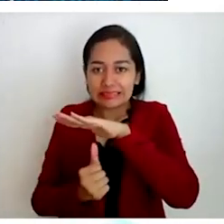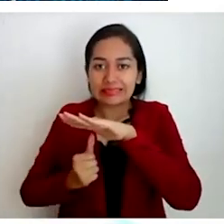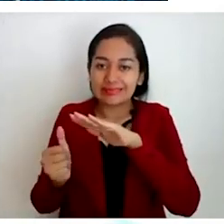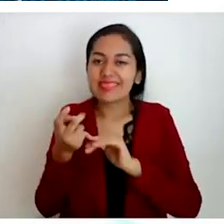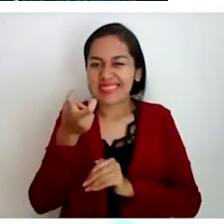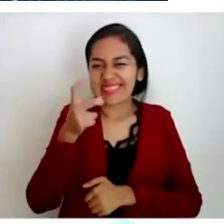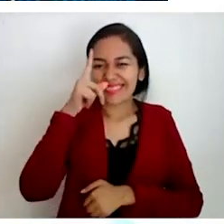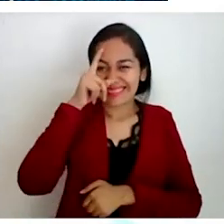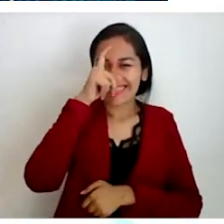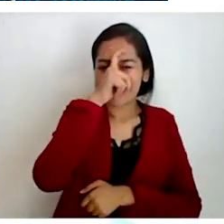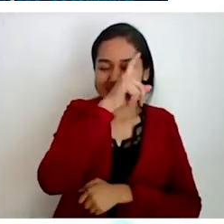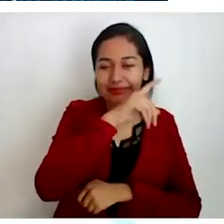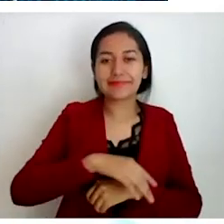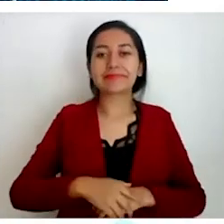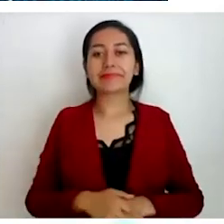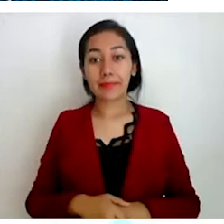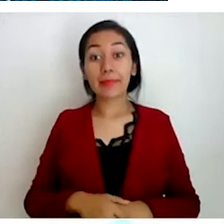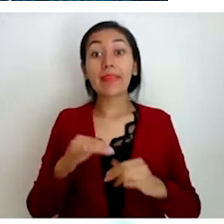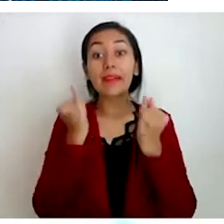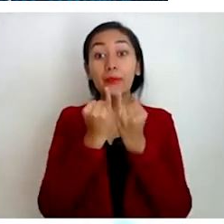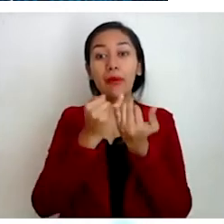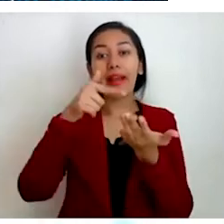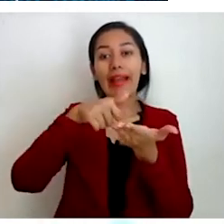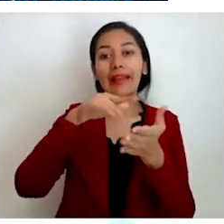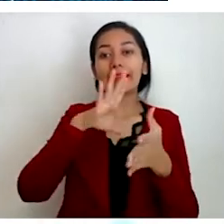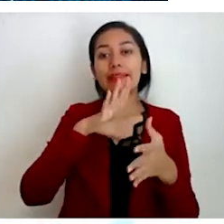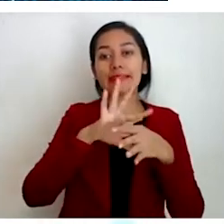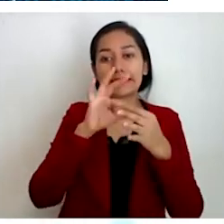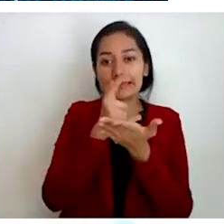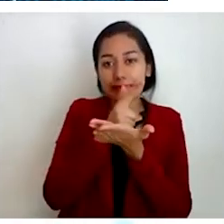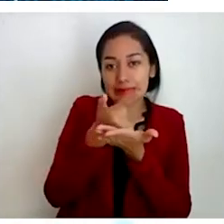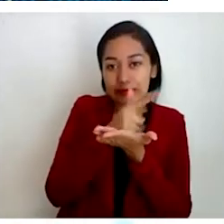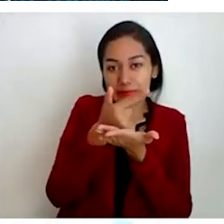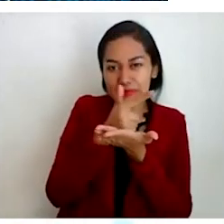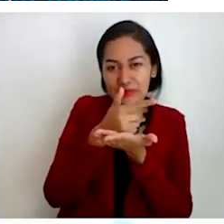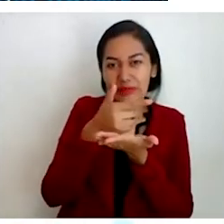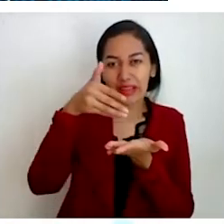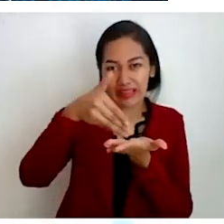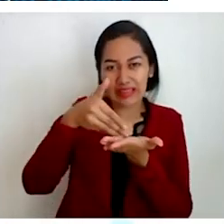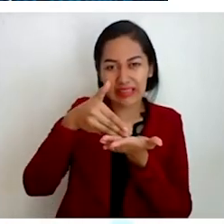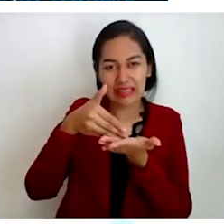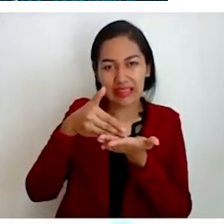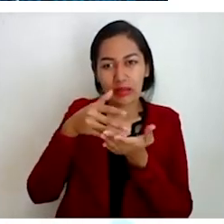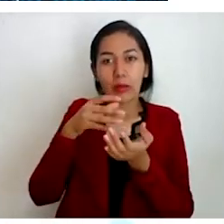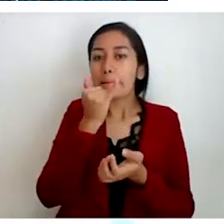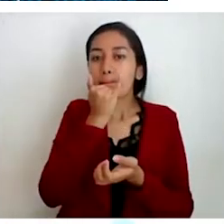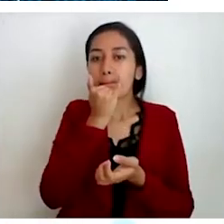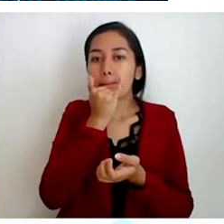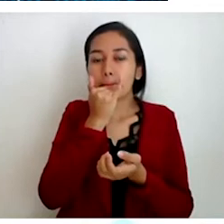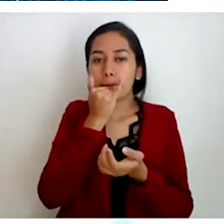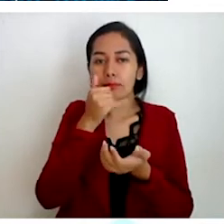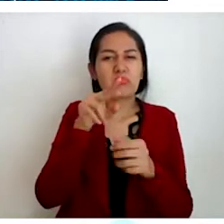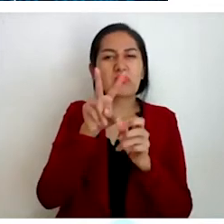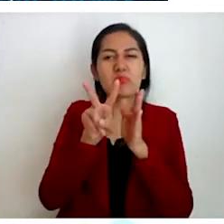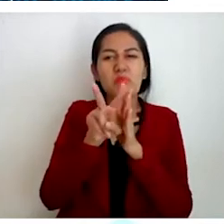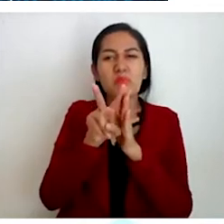Soderbergh, que es la vida de, no me acuerdo si se llama Virus, no, Virus es la coreana. Esta creo que se llama